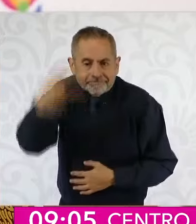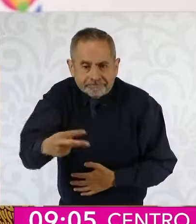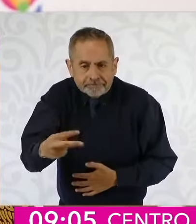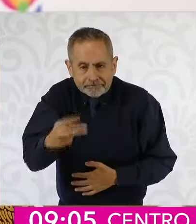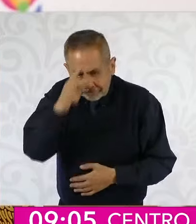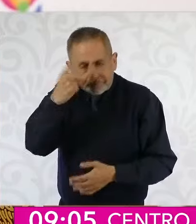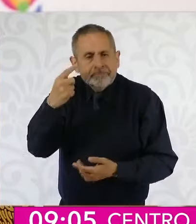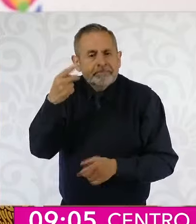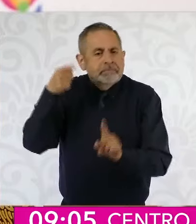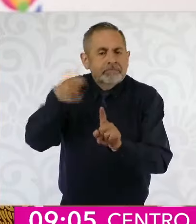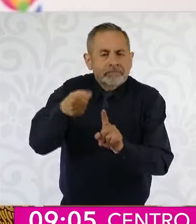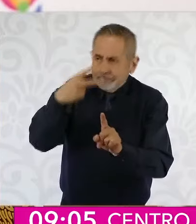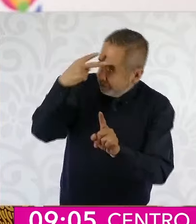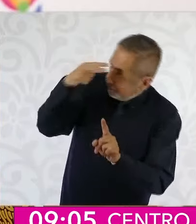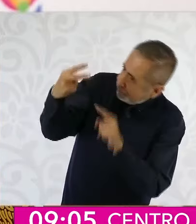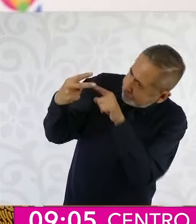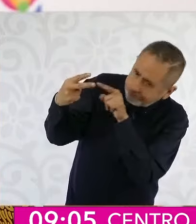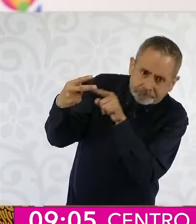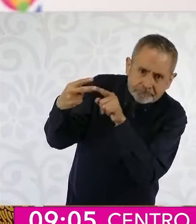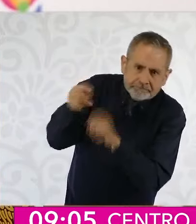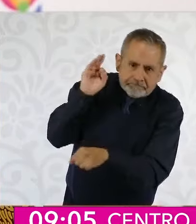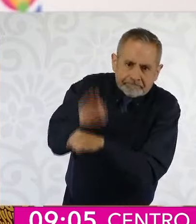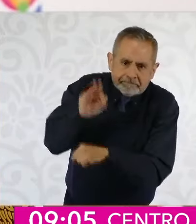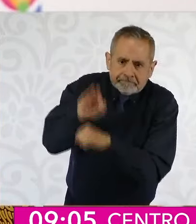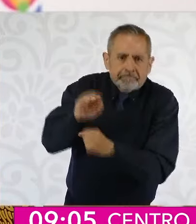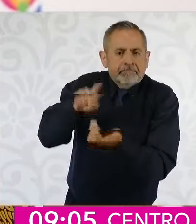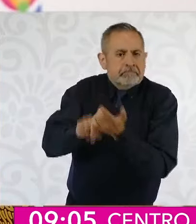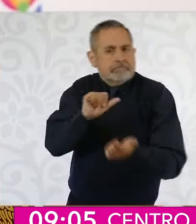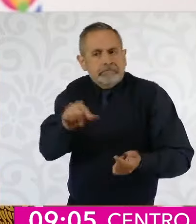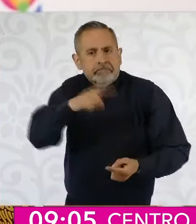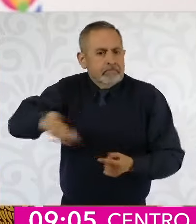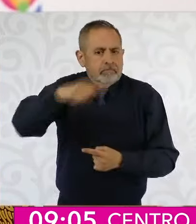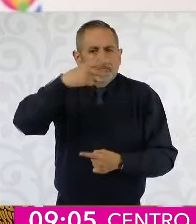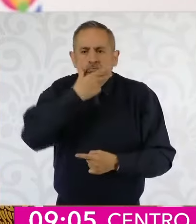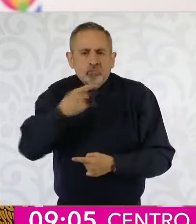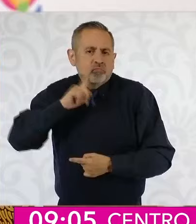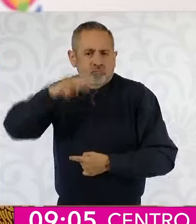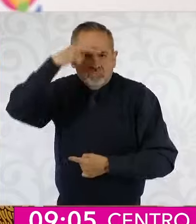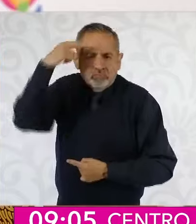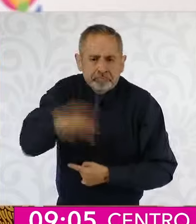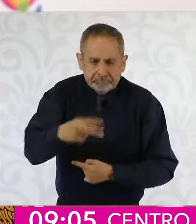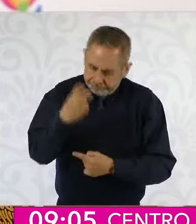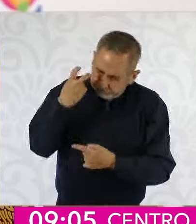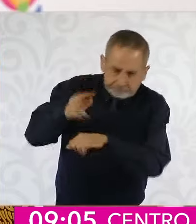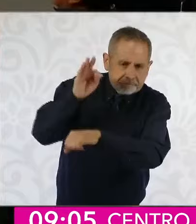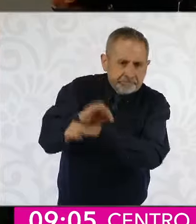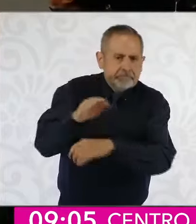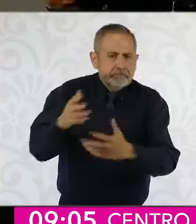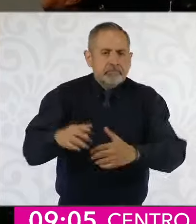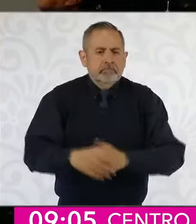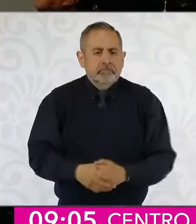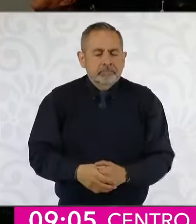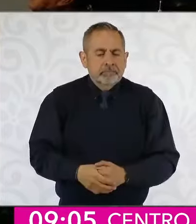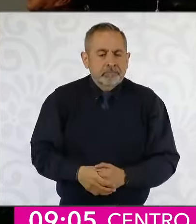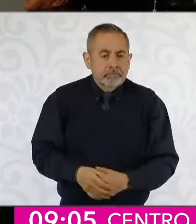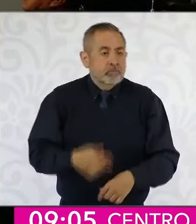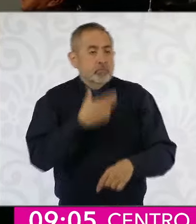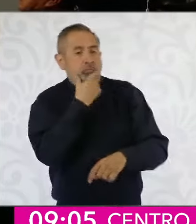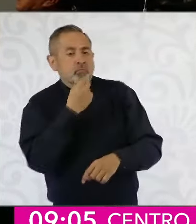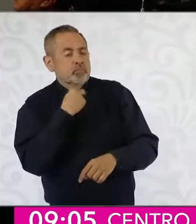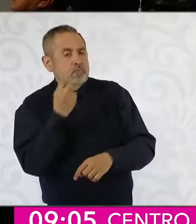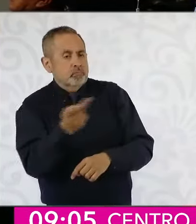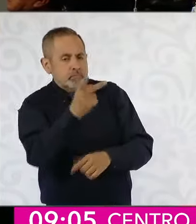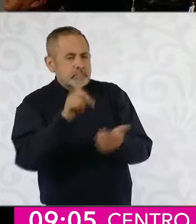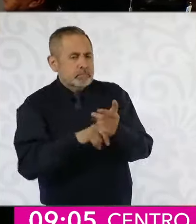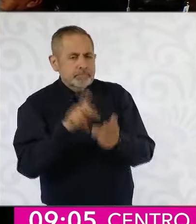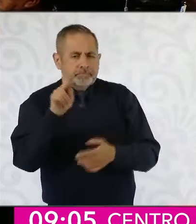el fortalecimiento del desarrollo económico y el bienestar de las mexicanas y los mexicanos. Precisamente sobre el Consejo Empresarial y